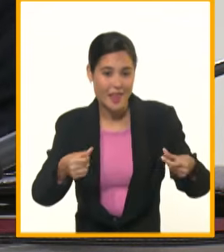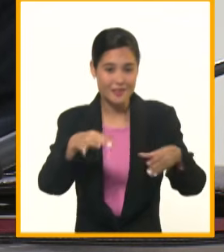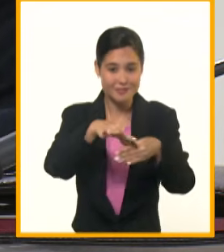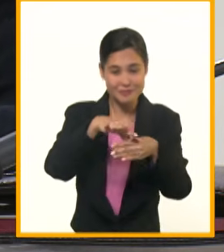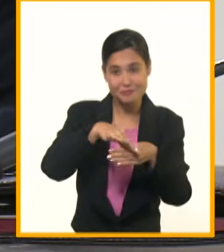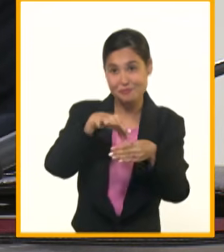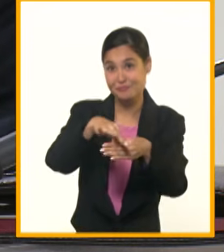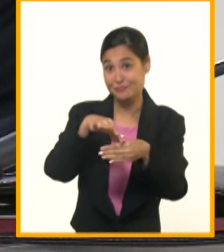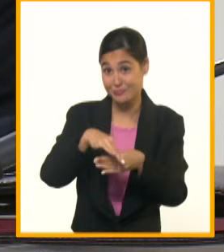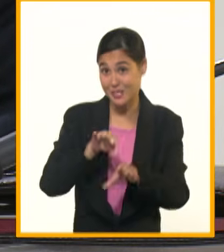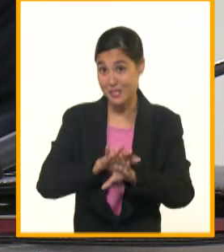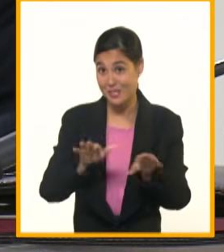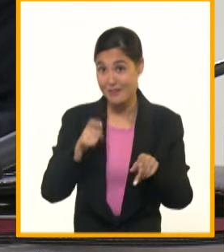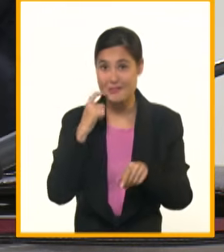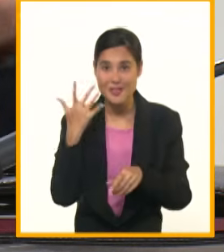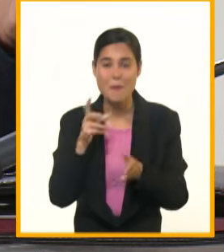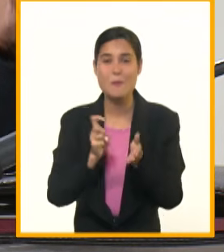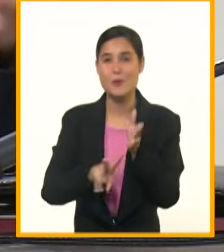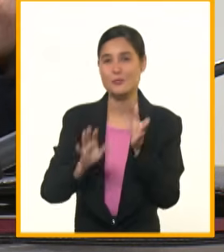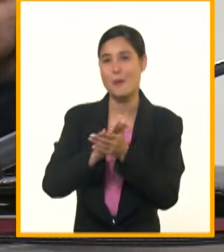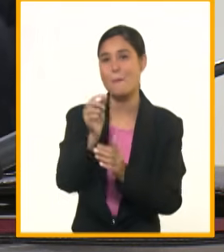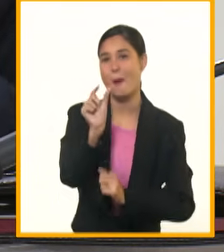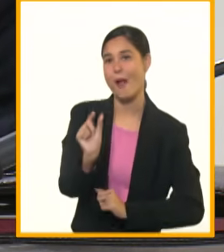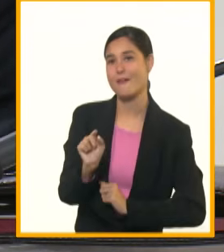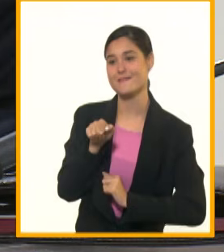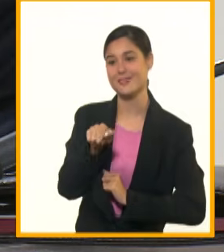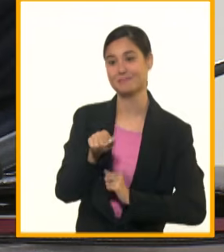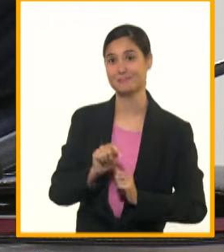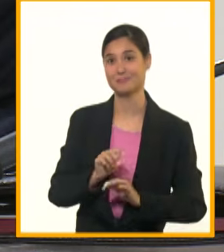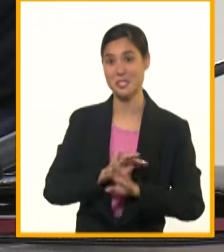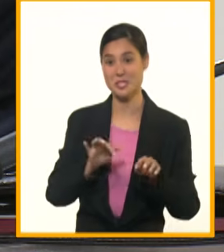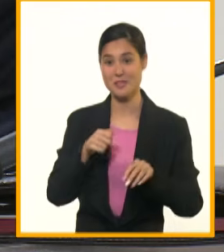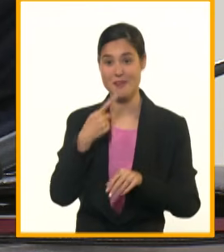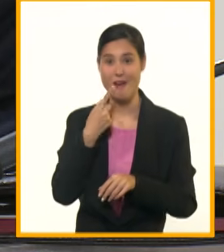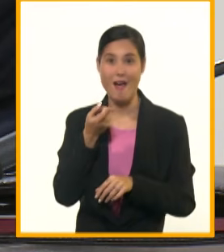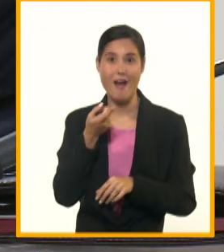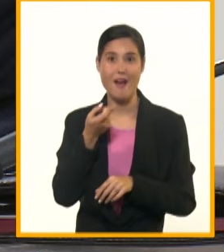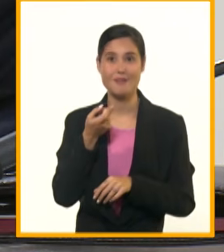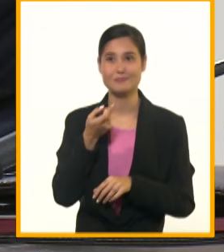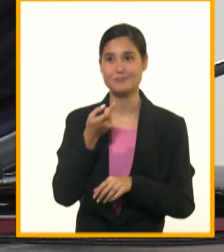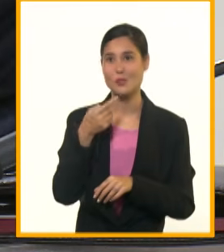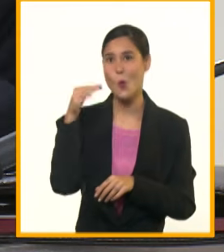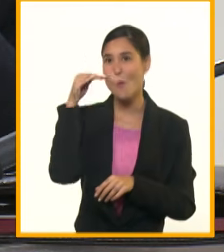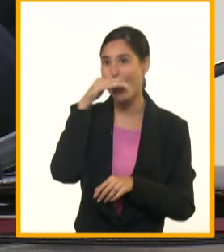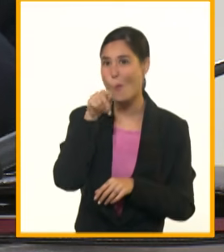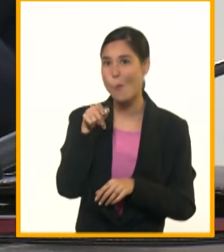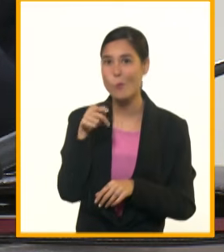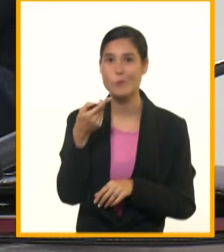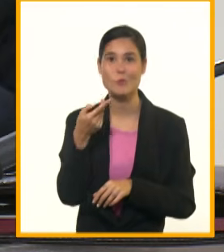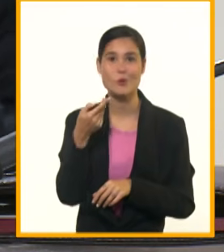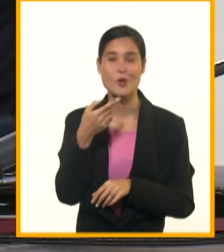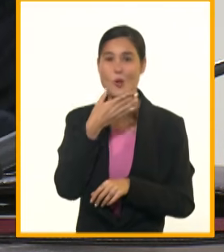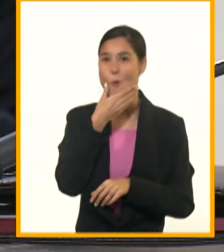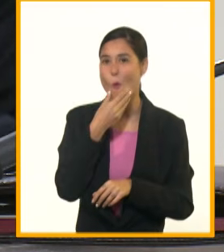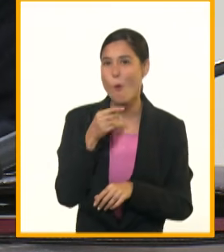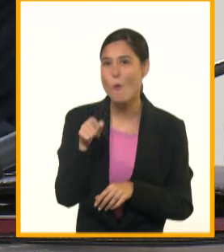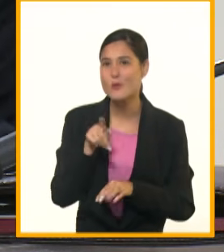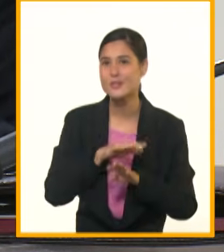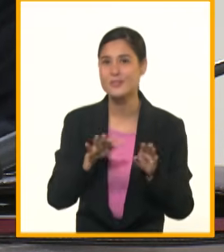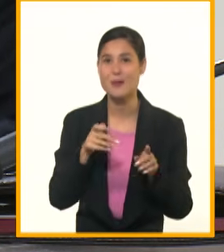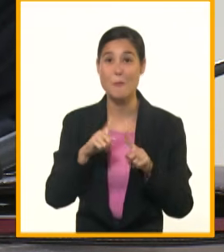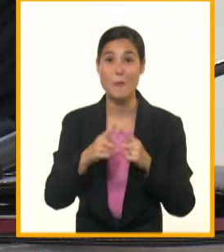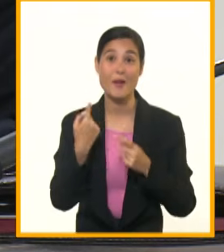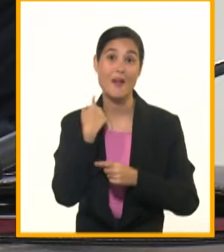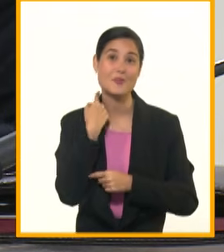una nueva provincia que está en plena adolescencia, apenas 15 años, y comienza a dar los pasos para llegar a